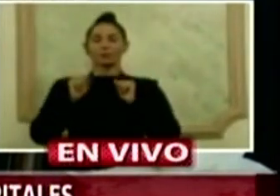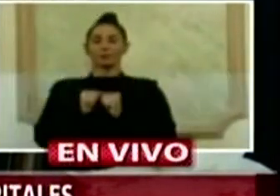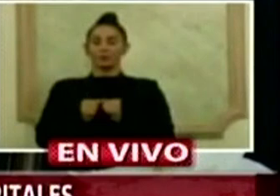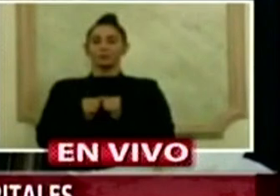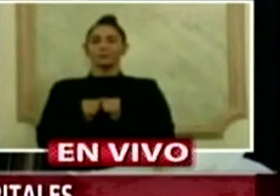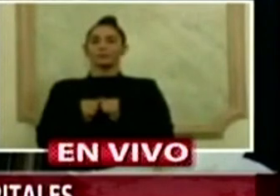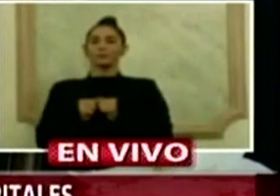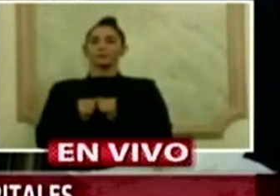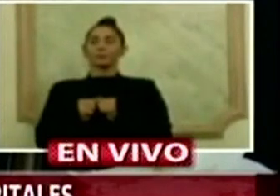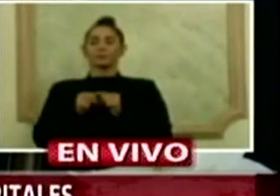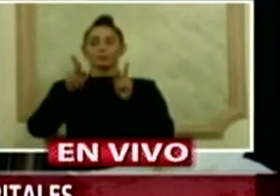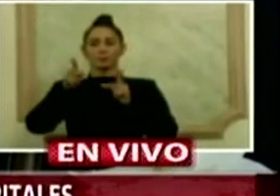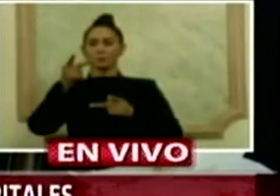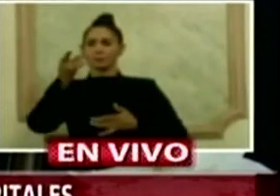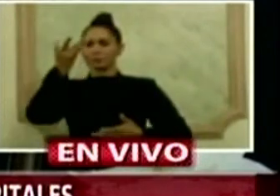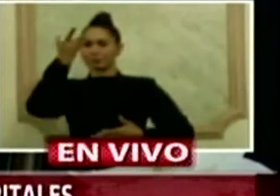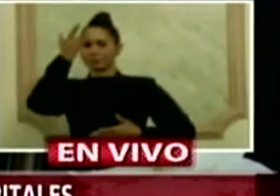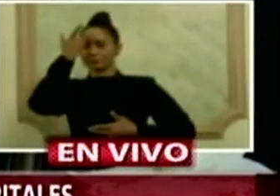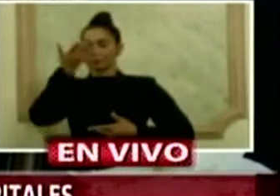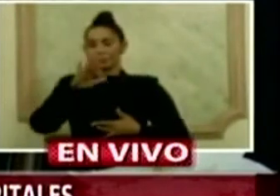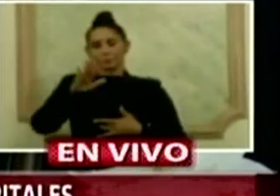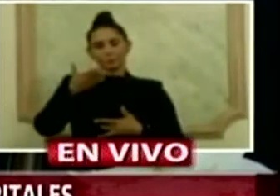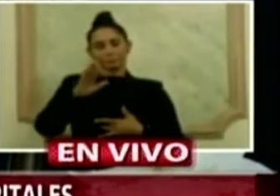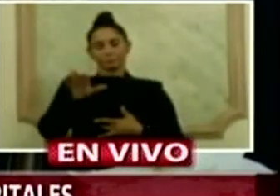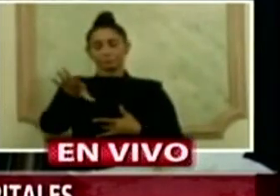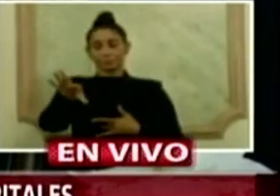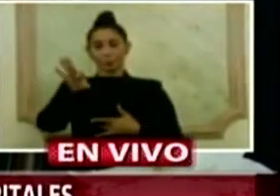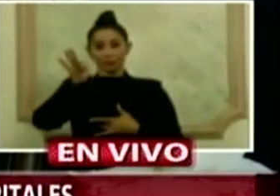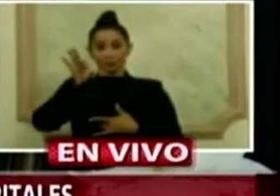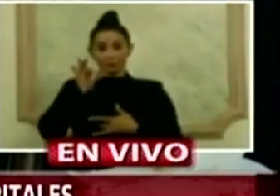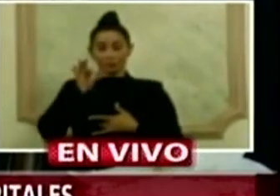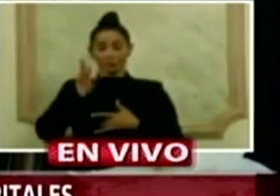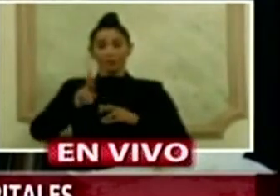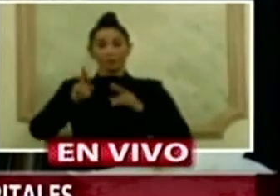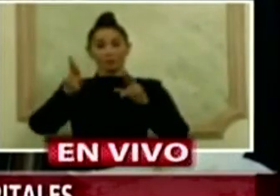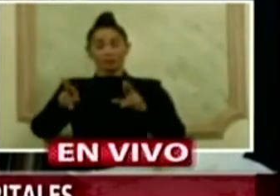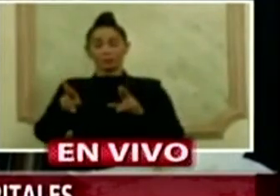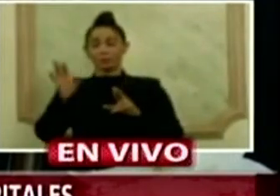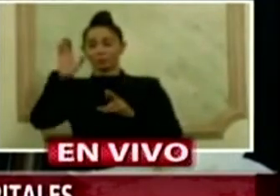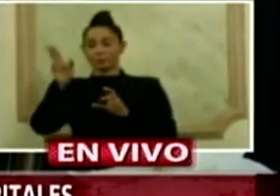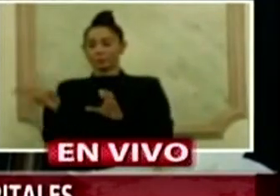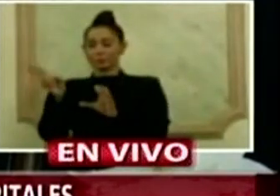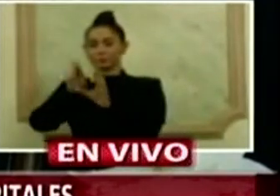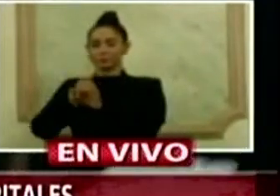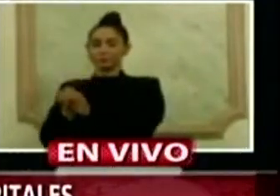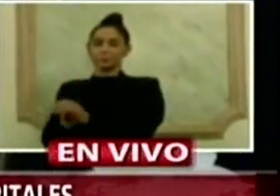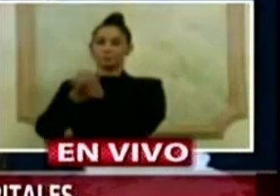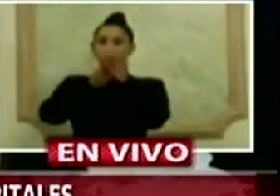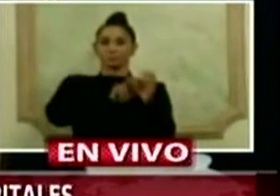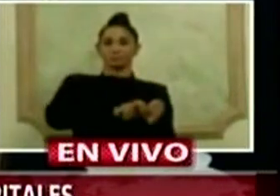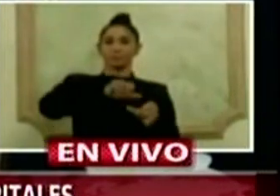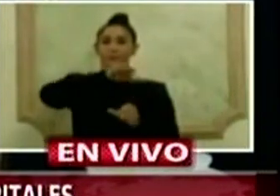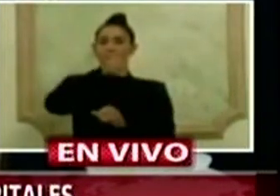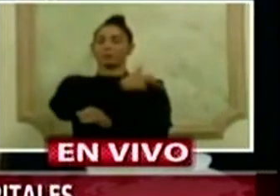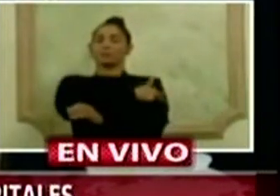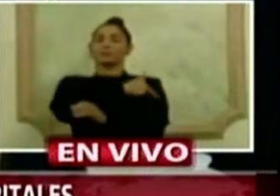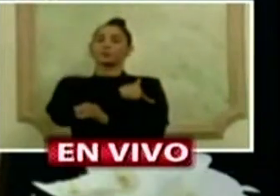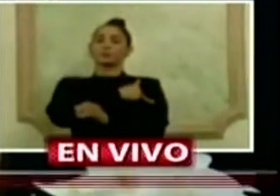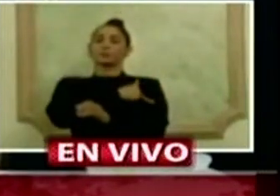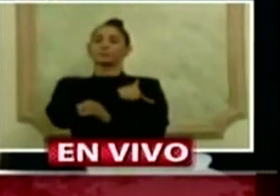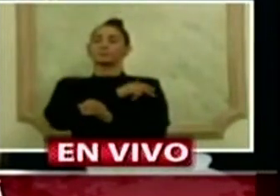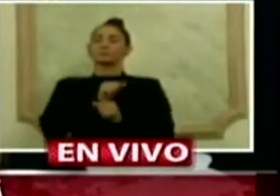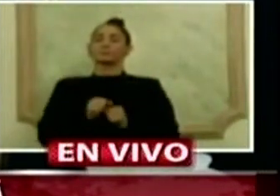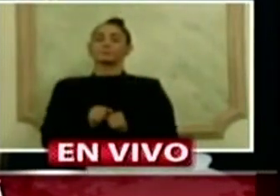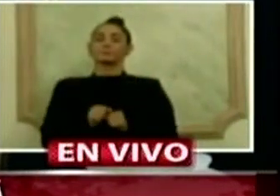casos sospechosos, la referencia y el transporte a un centro de salud indicado.